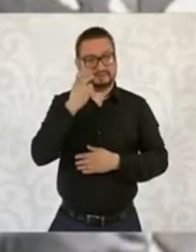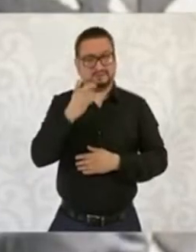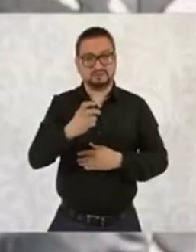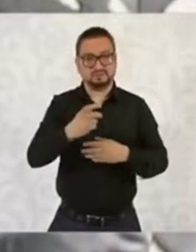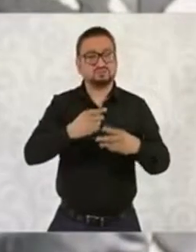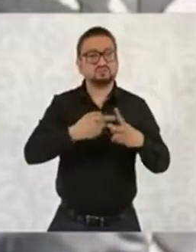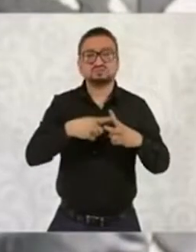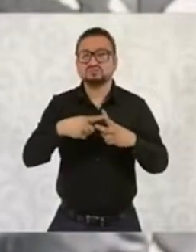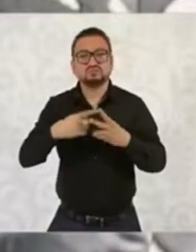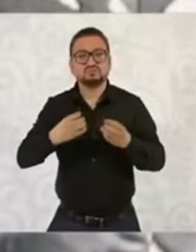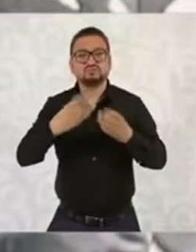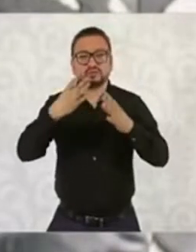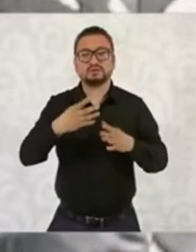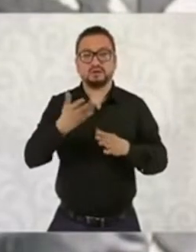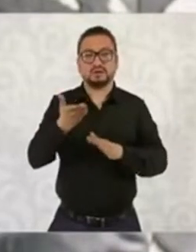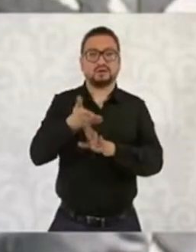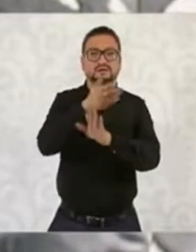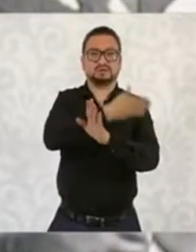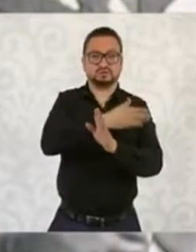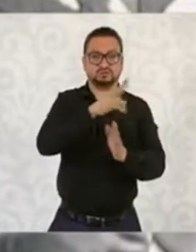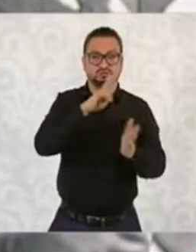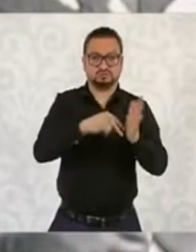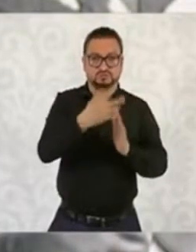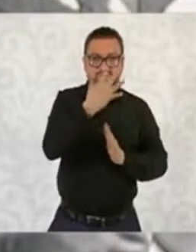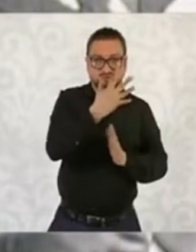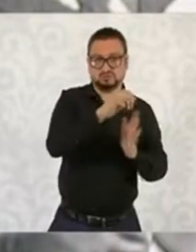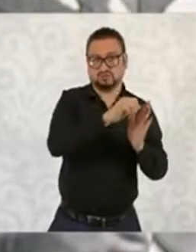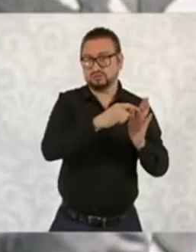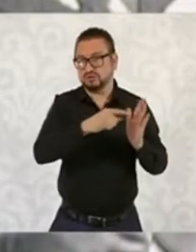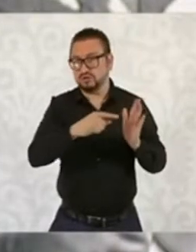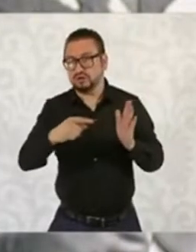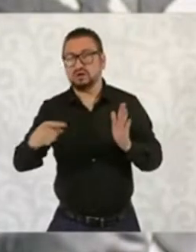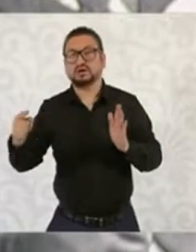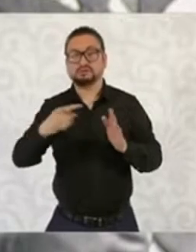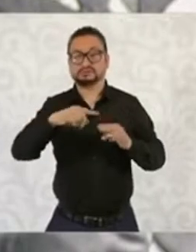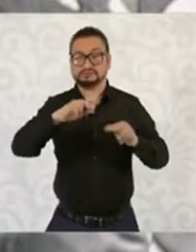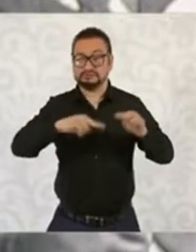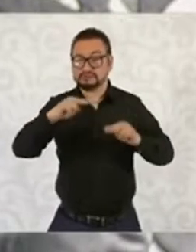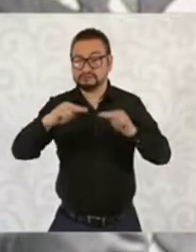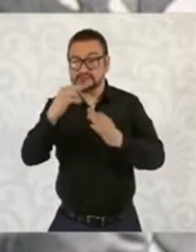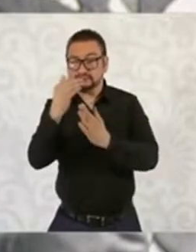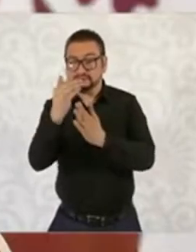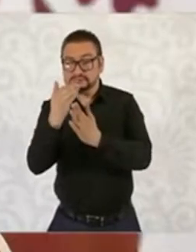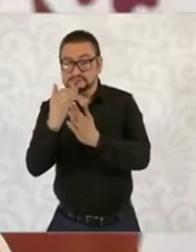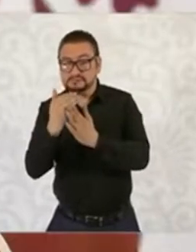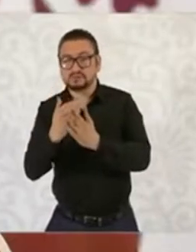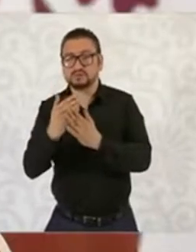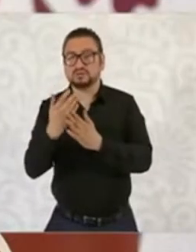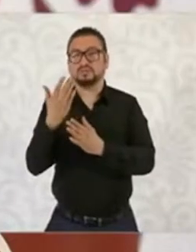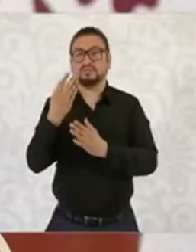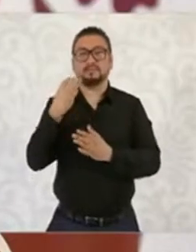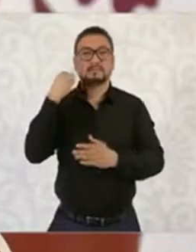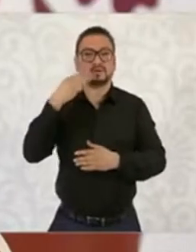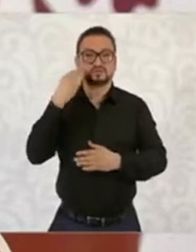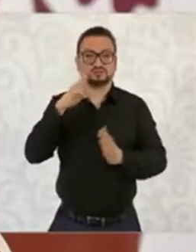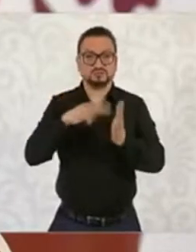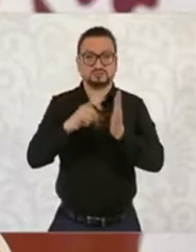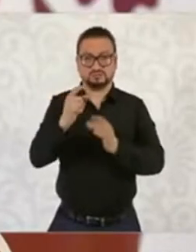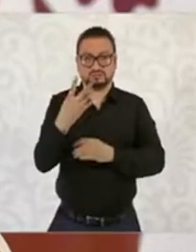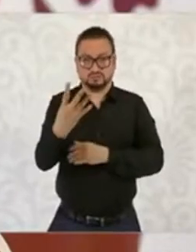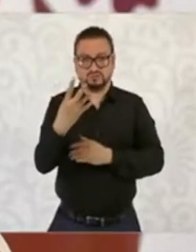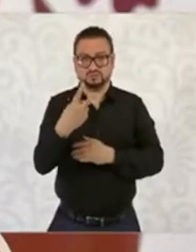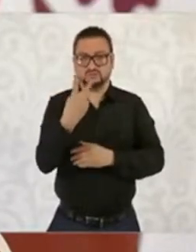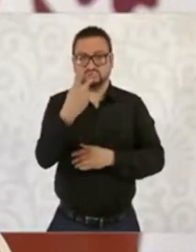registro de la NOE desde el año 2005. La última vez que se reportó una tasa cercana en ello fue en marzo de 2024 con